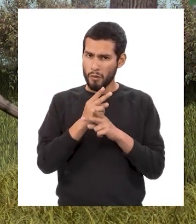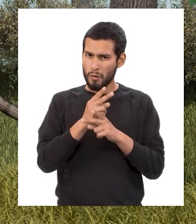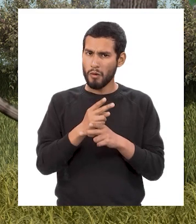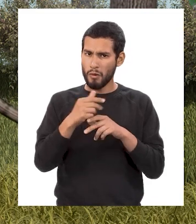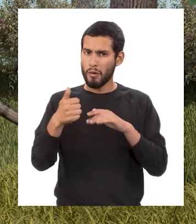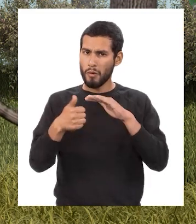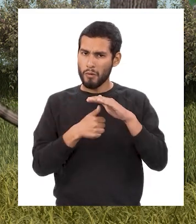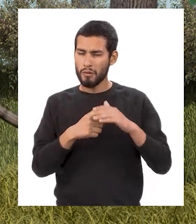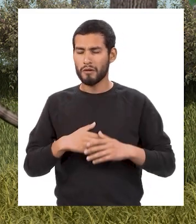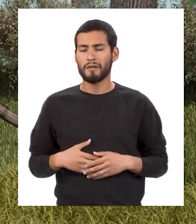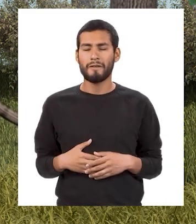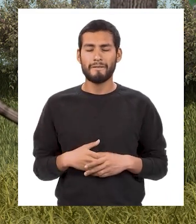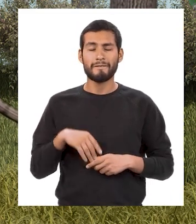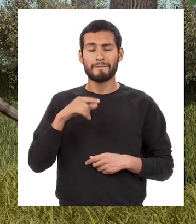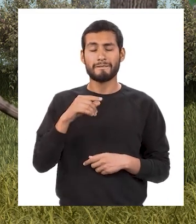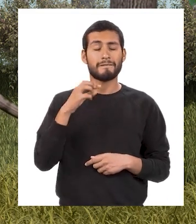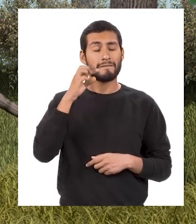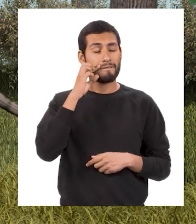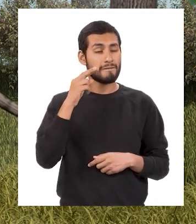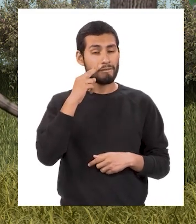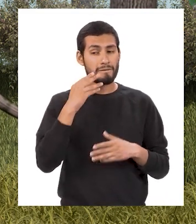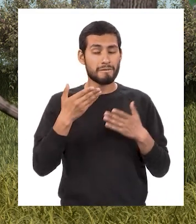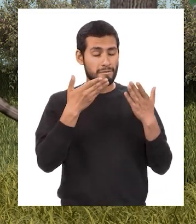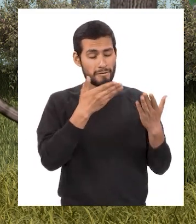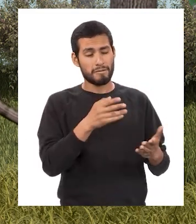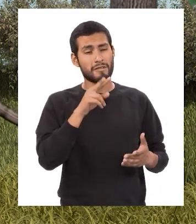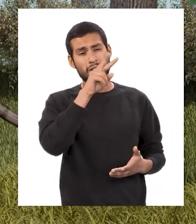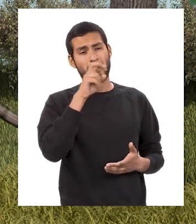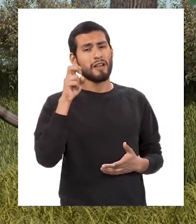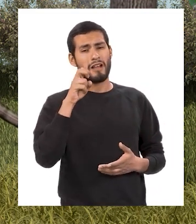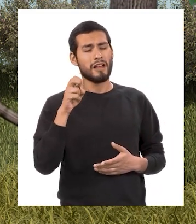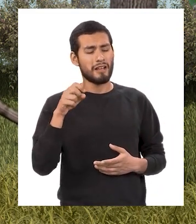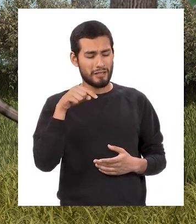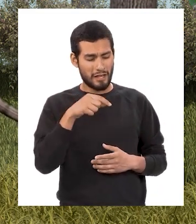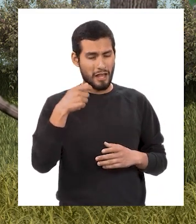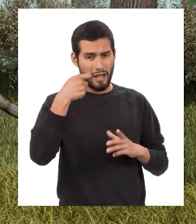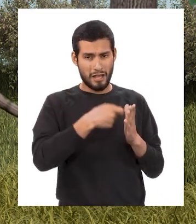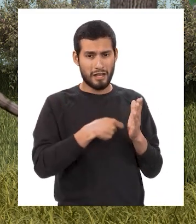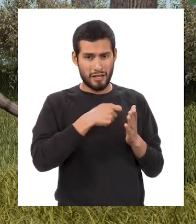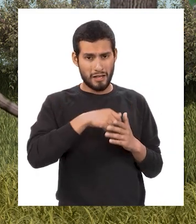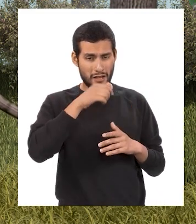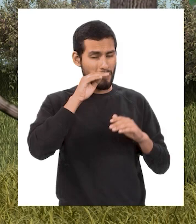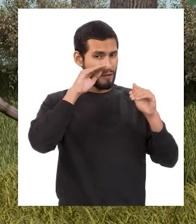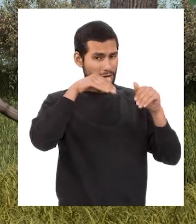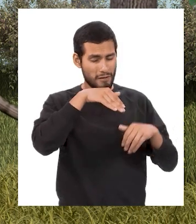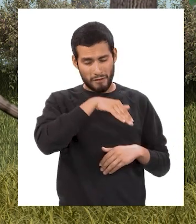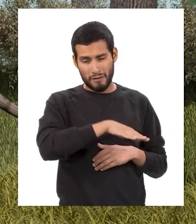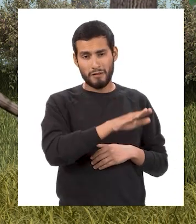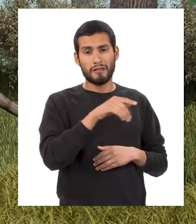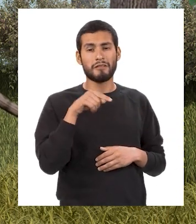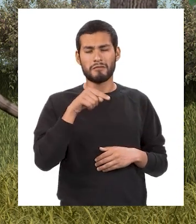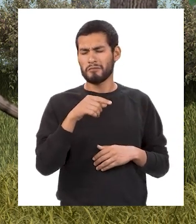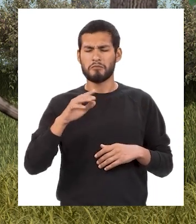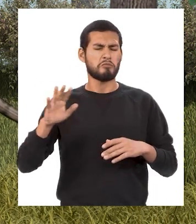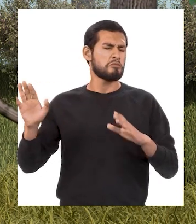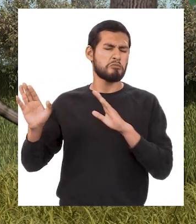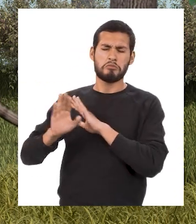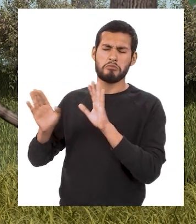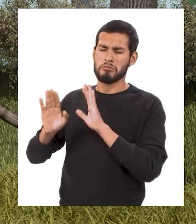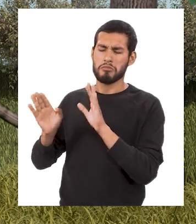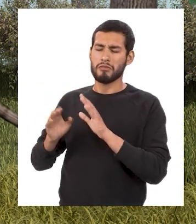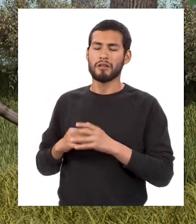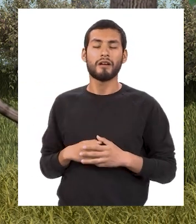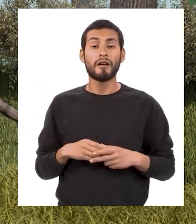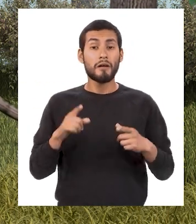domesticado. Entonces, Phileas Fogg le ofreció 200 libras por alquilar el elefante. El indio se